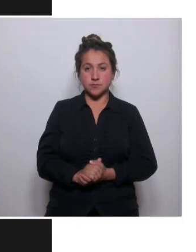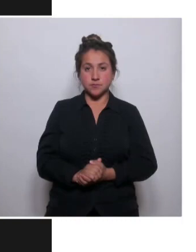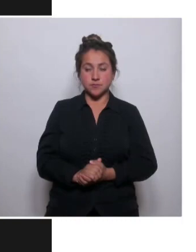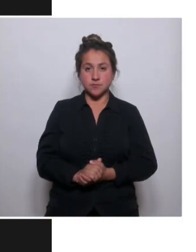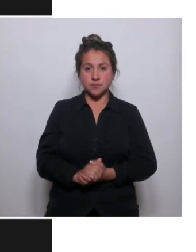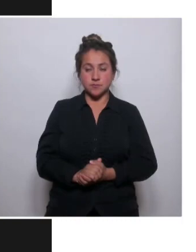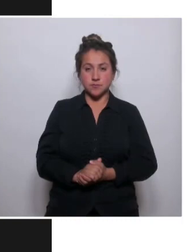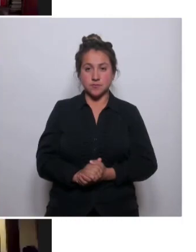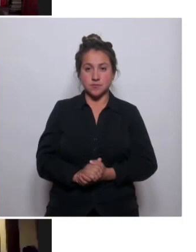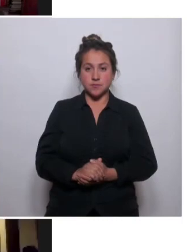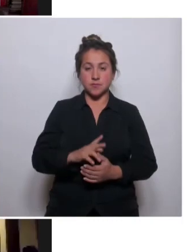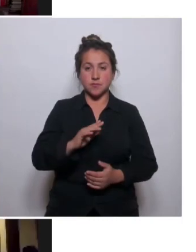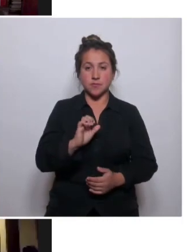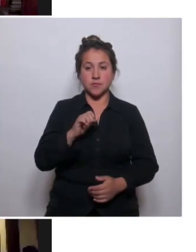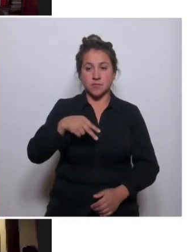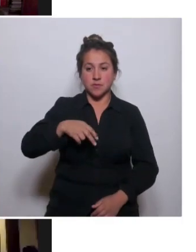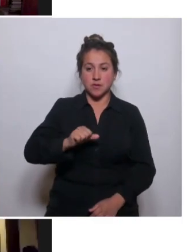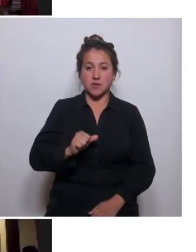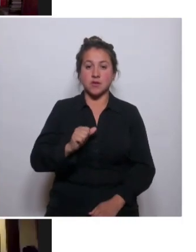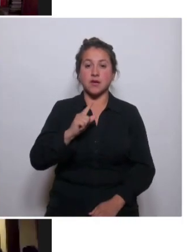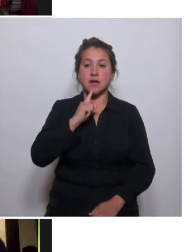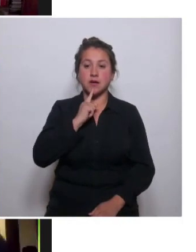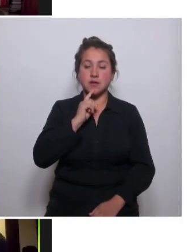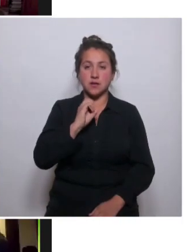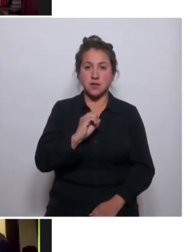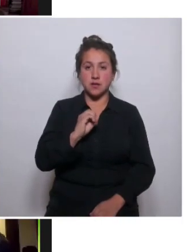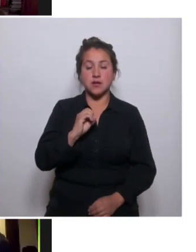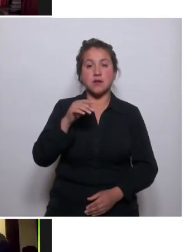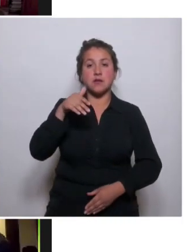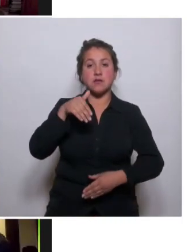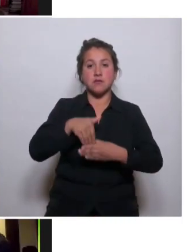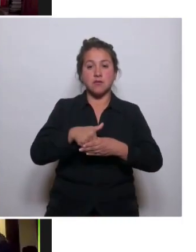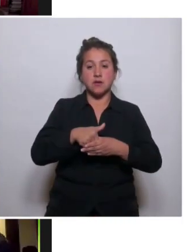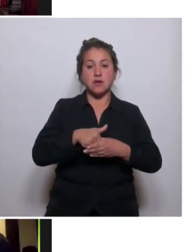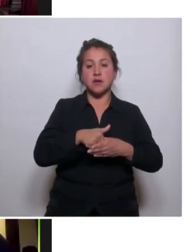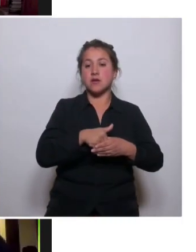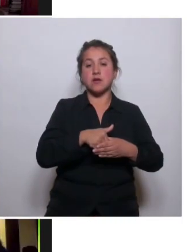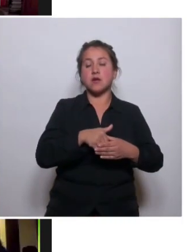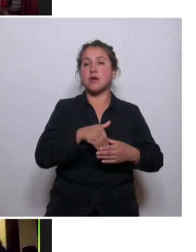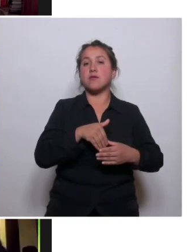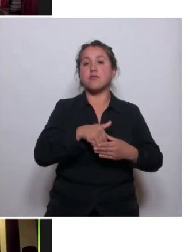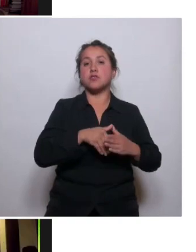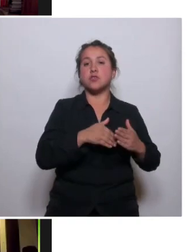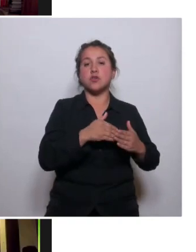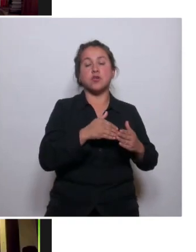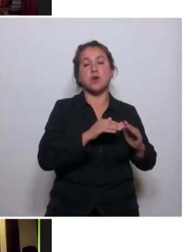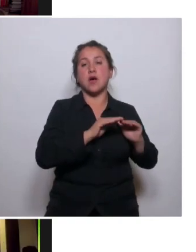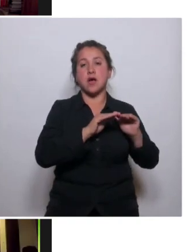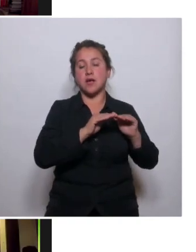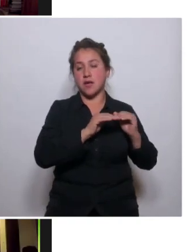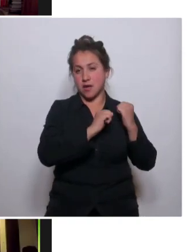Convencional Renato Garín. Rechazo a Chile Vamos. Gracias, secretario.